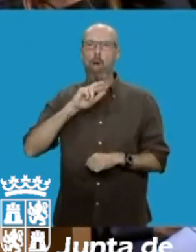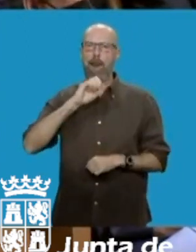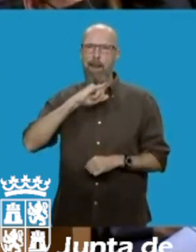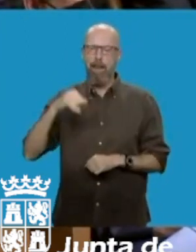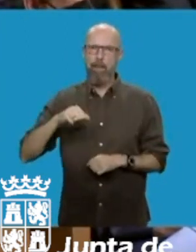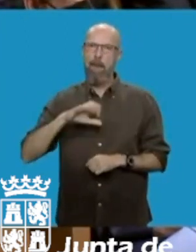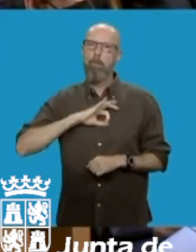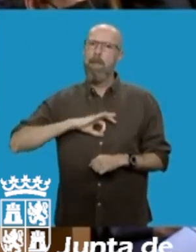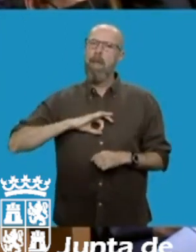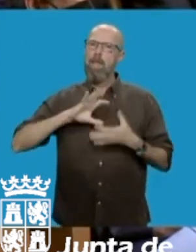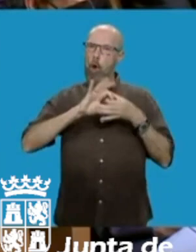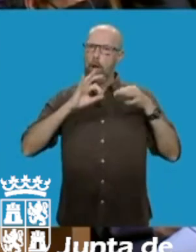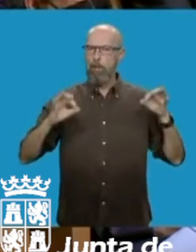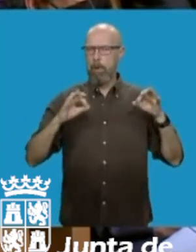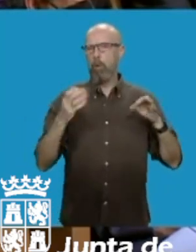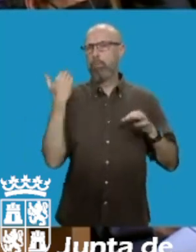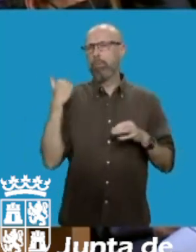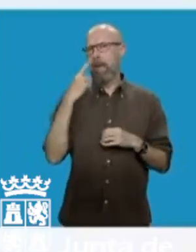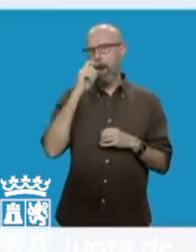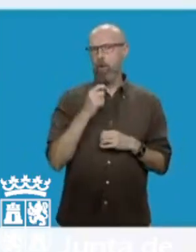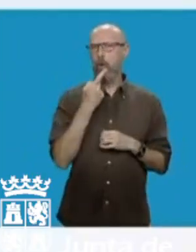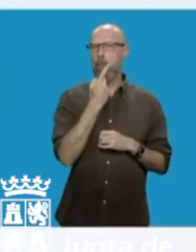Juegos de Los Ángeles